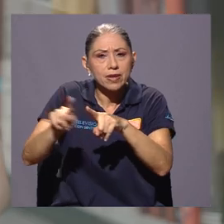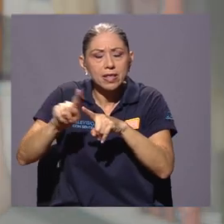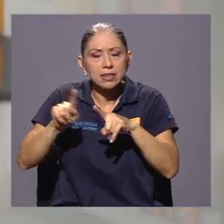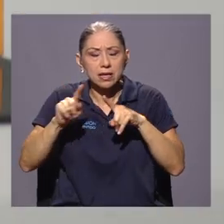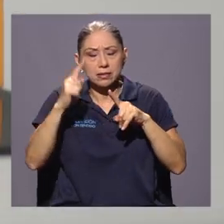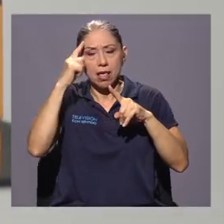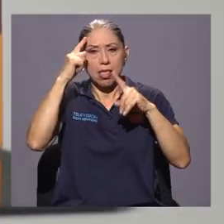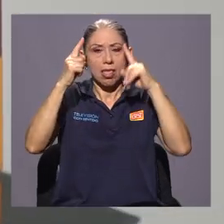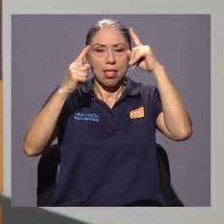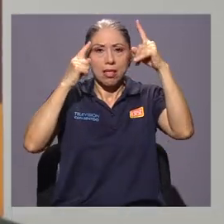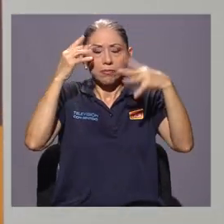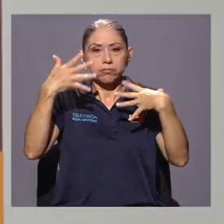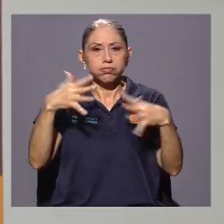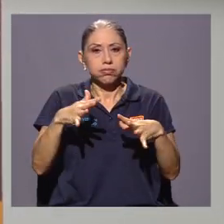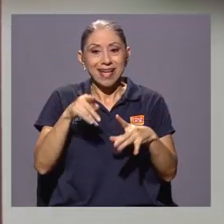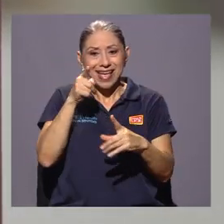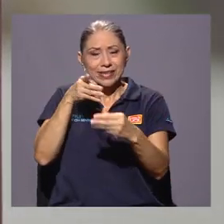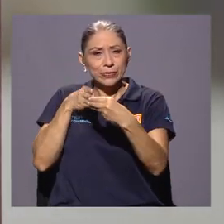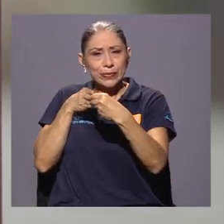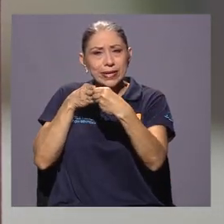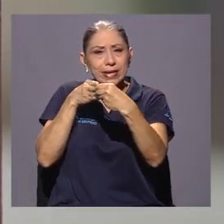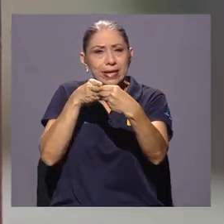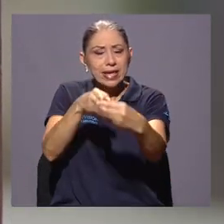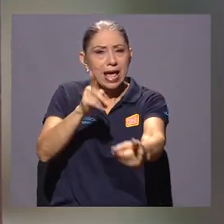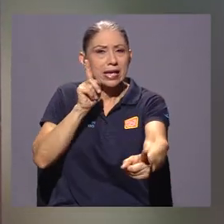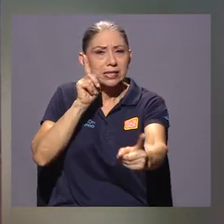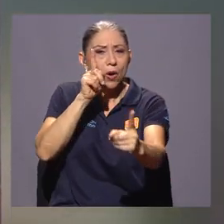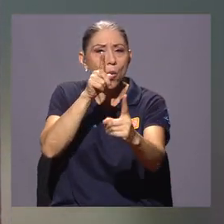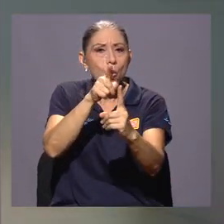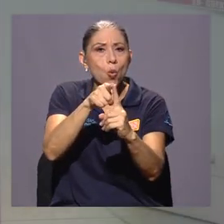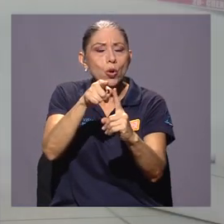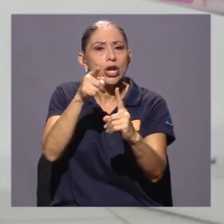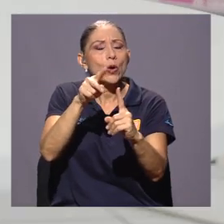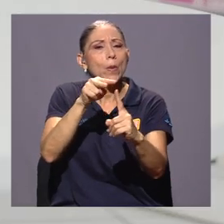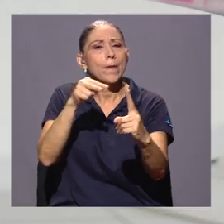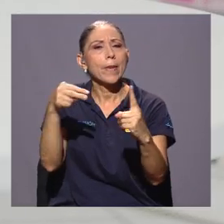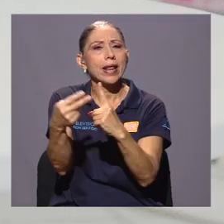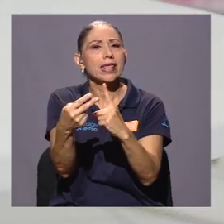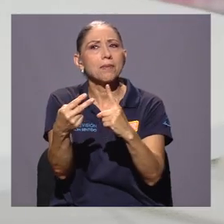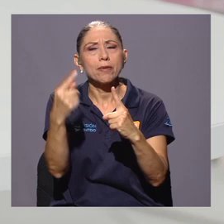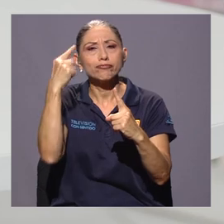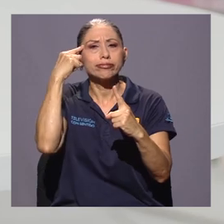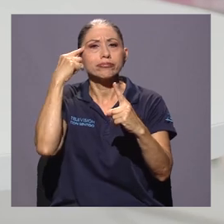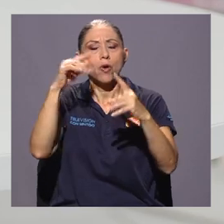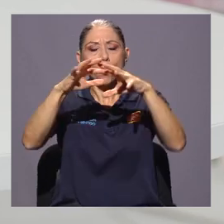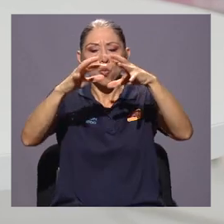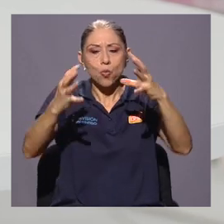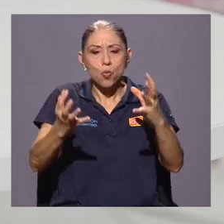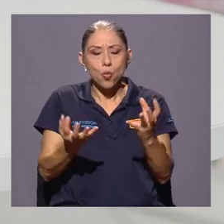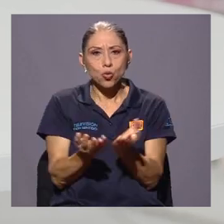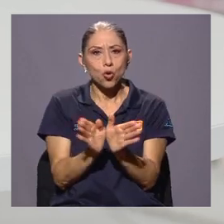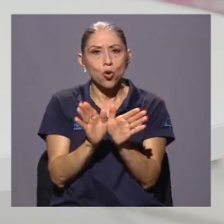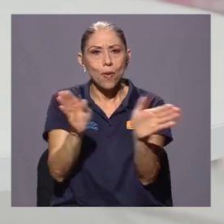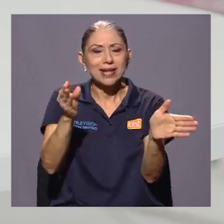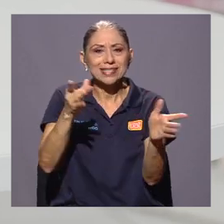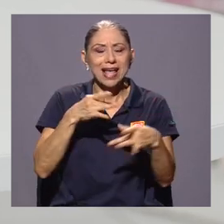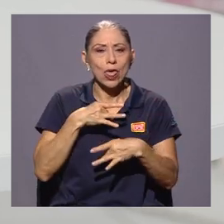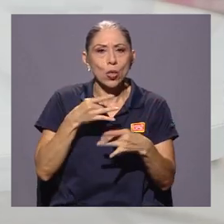prefabricadas, las cuales nos ilumina la ruta hacia un único paradigma, el de un mundo globalizado y